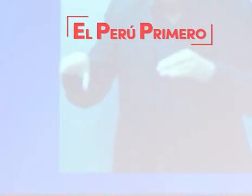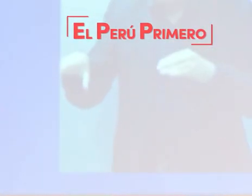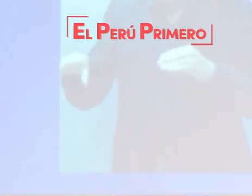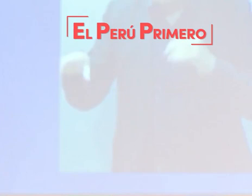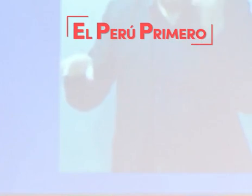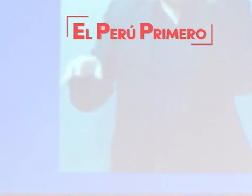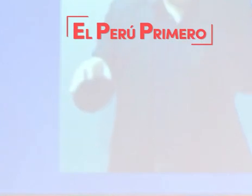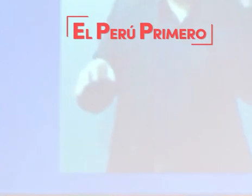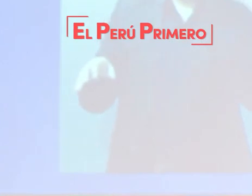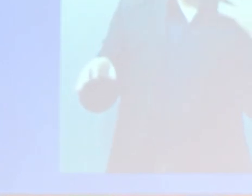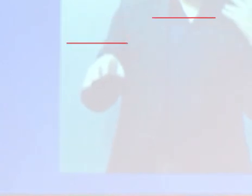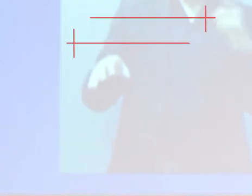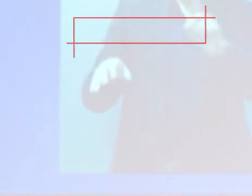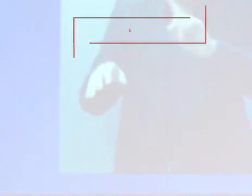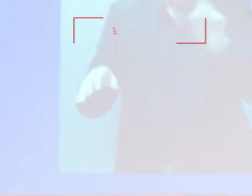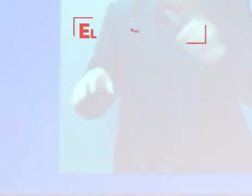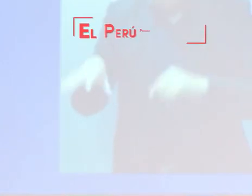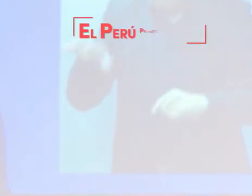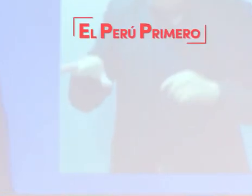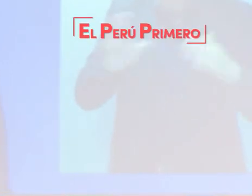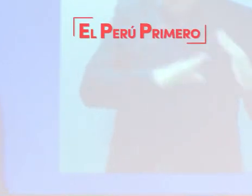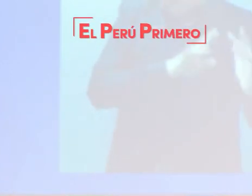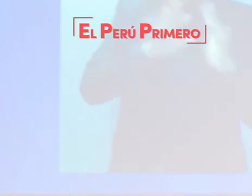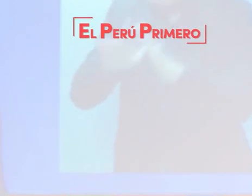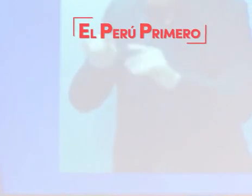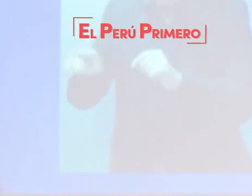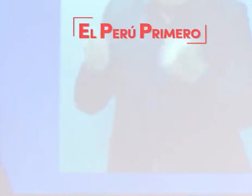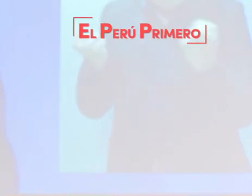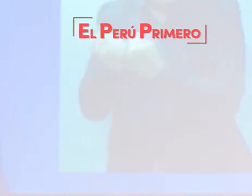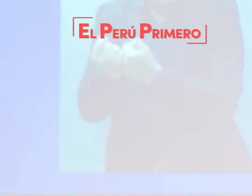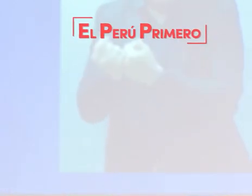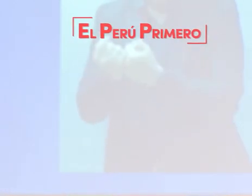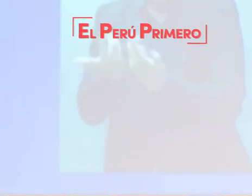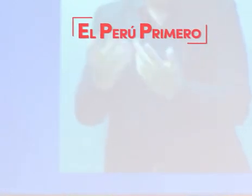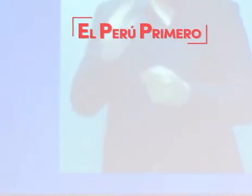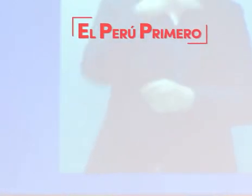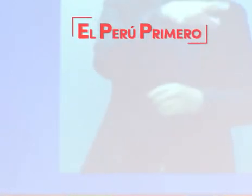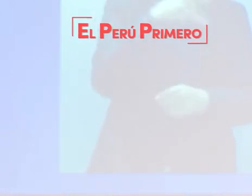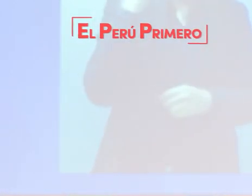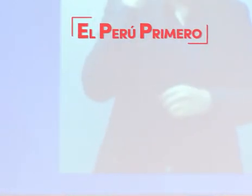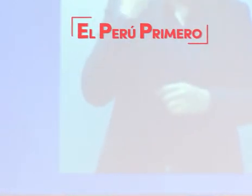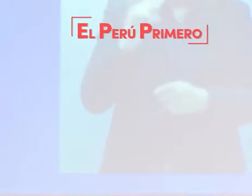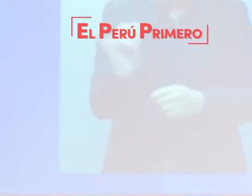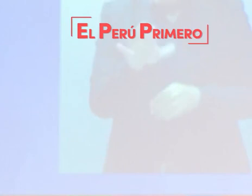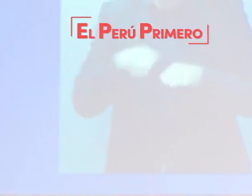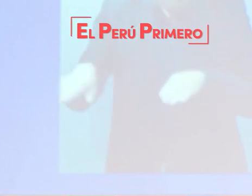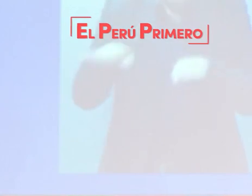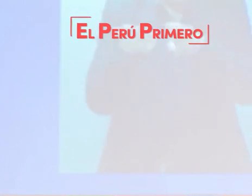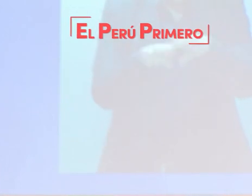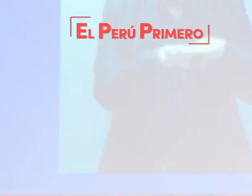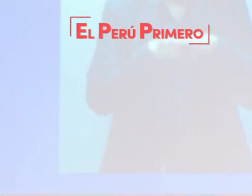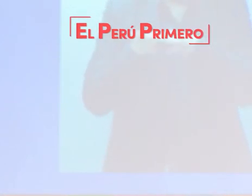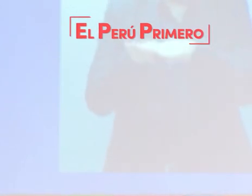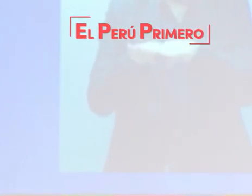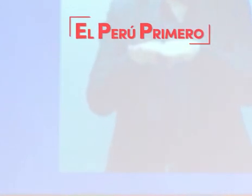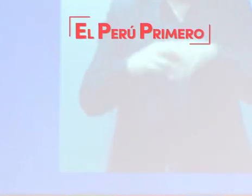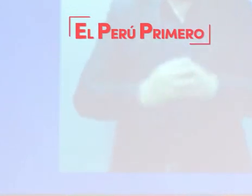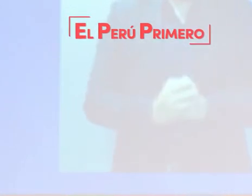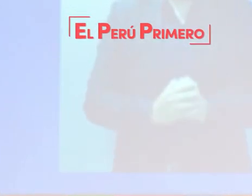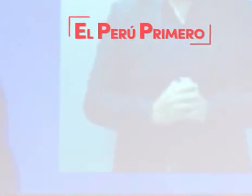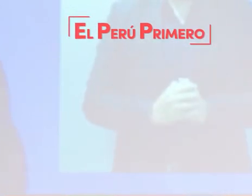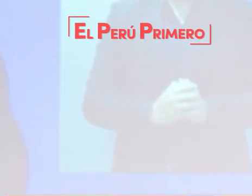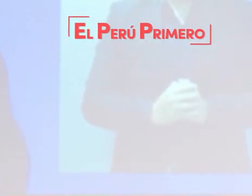país que demuestren las enormes brechas sociales que tenemos. Porque si bien el dato